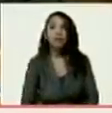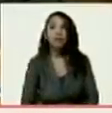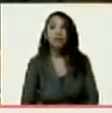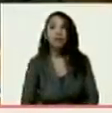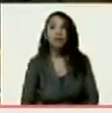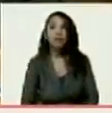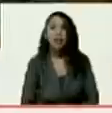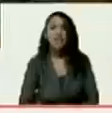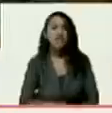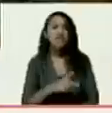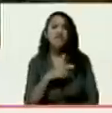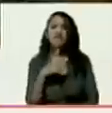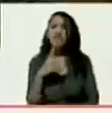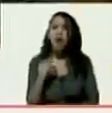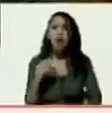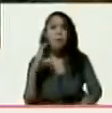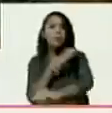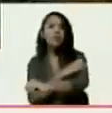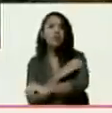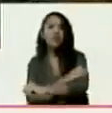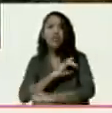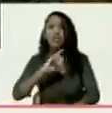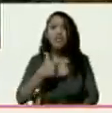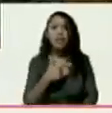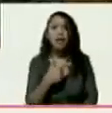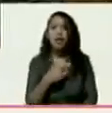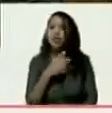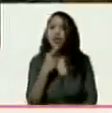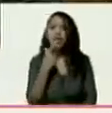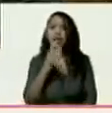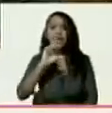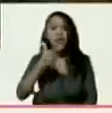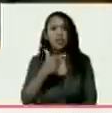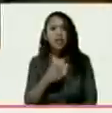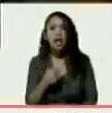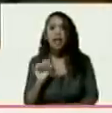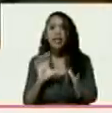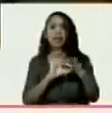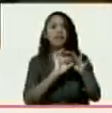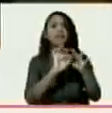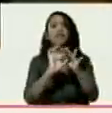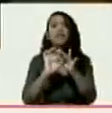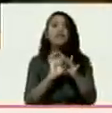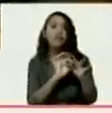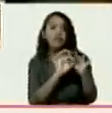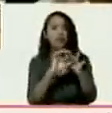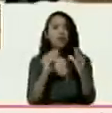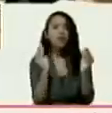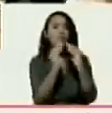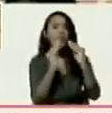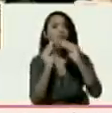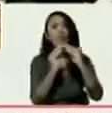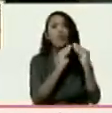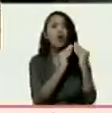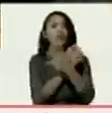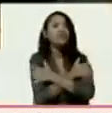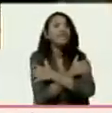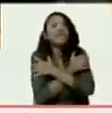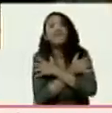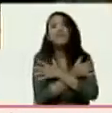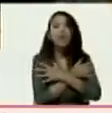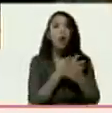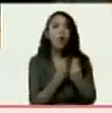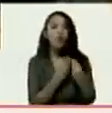No, que la oposición está dividida. No digas que está dividida. Y que están unidos, que están abrazados, que están cayendo a besos